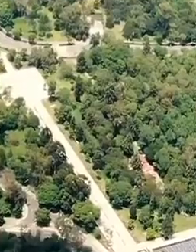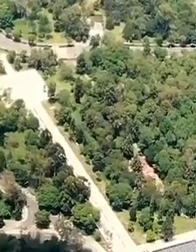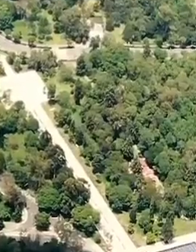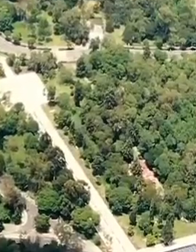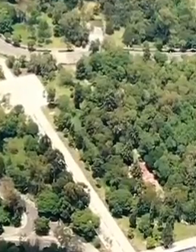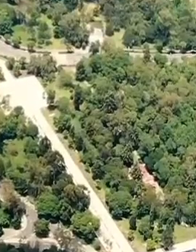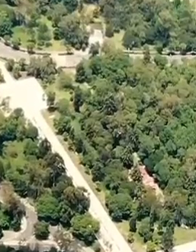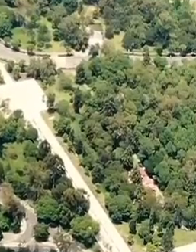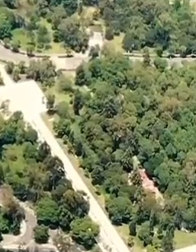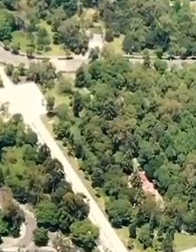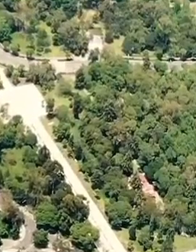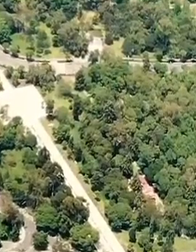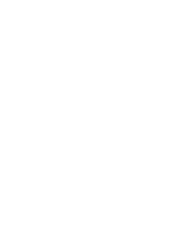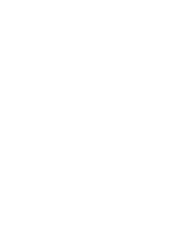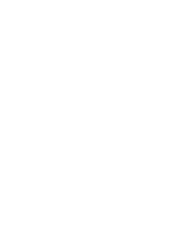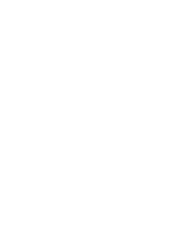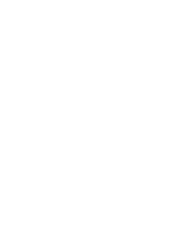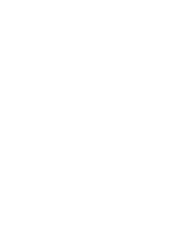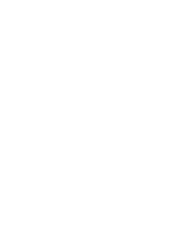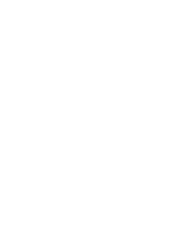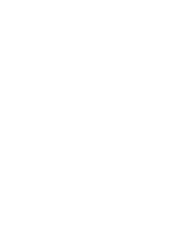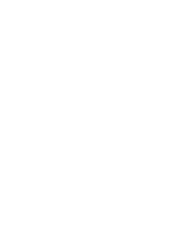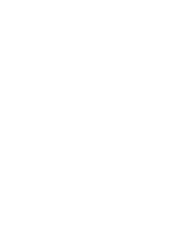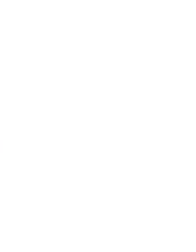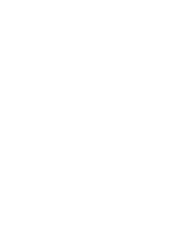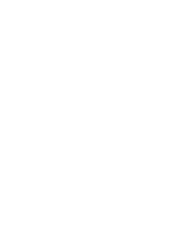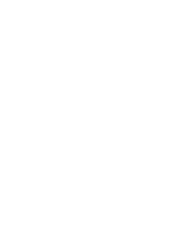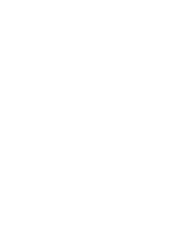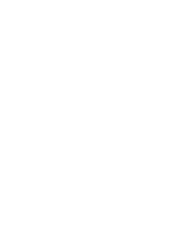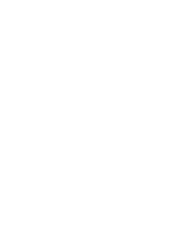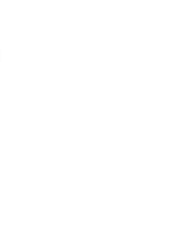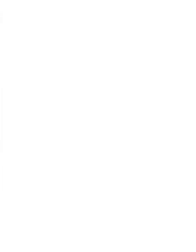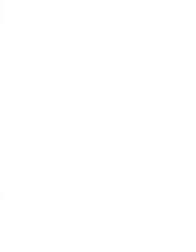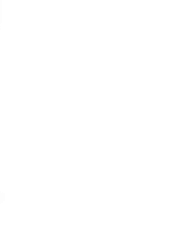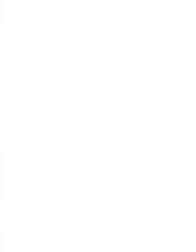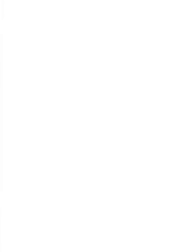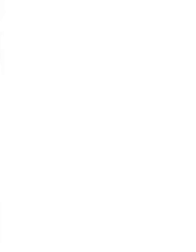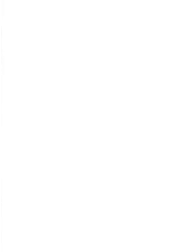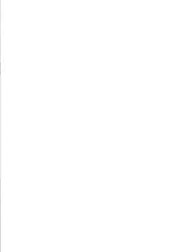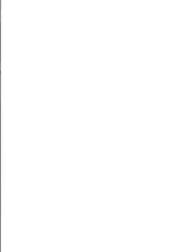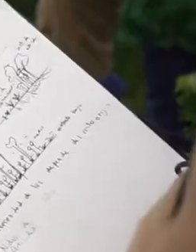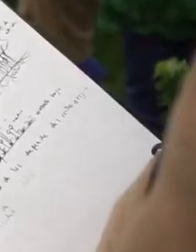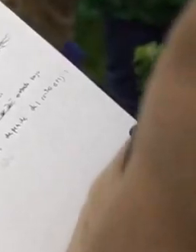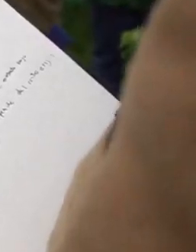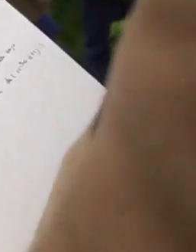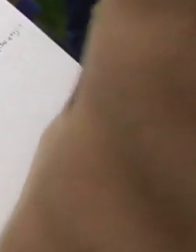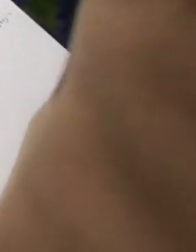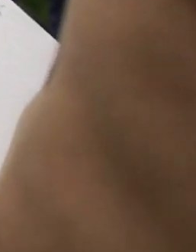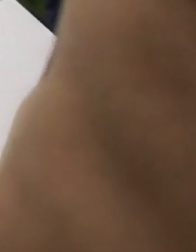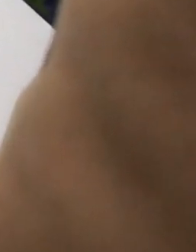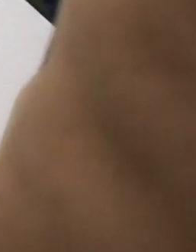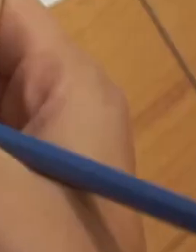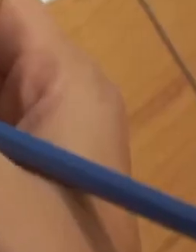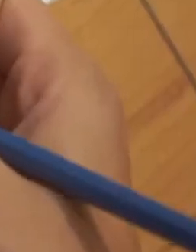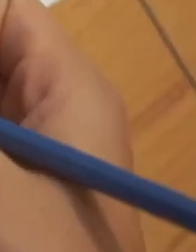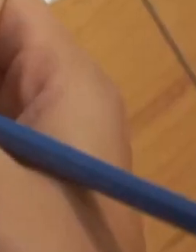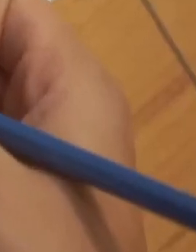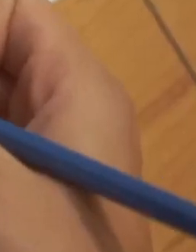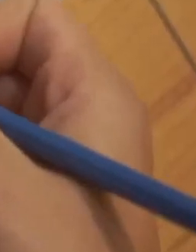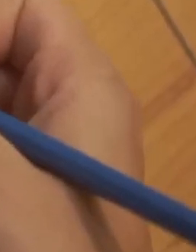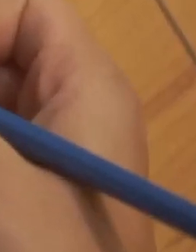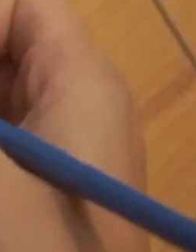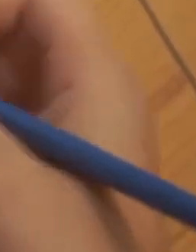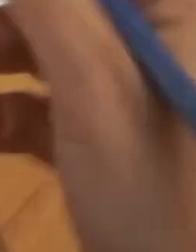Jardín Temático Etnobotánico y Centro de Cultura Ambiental, dirigida a biólogos, urbanistas, arquitectos,